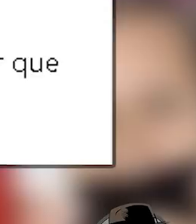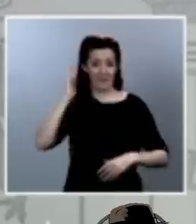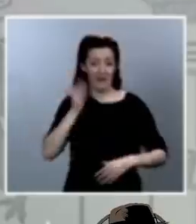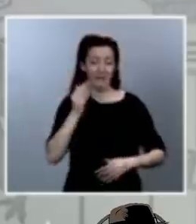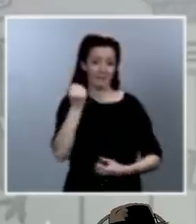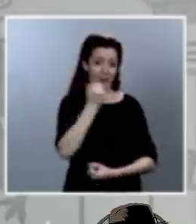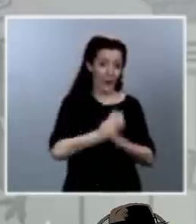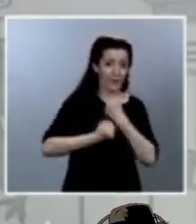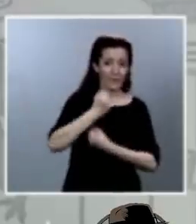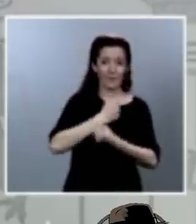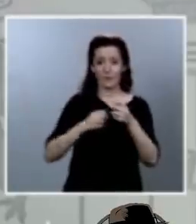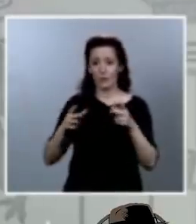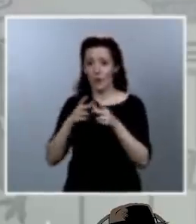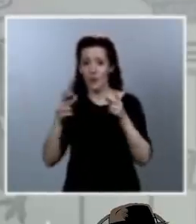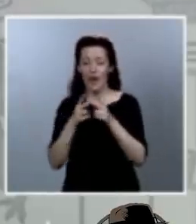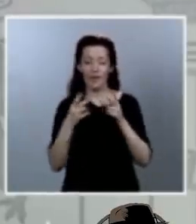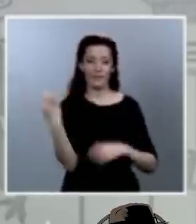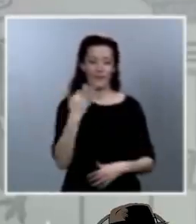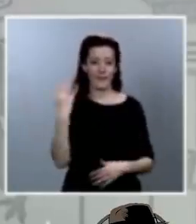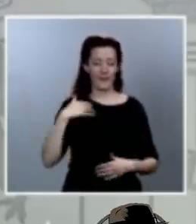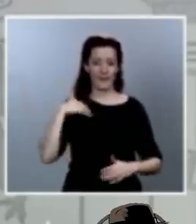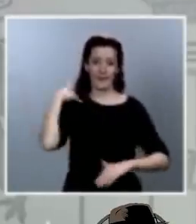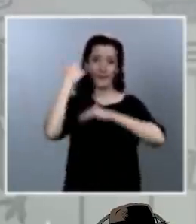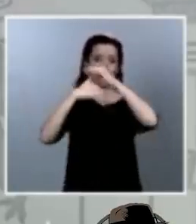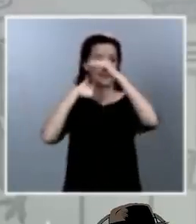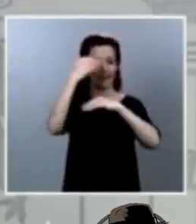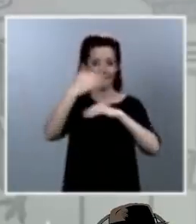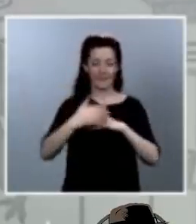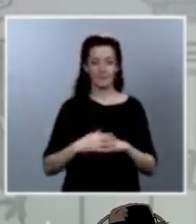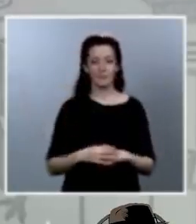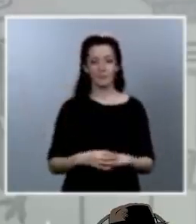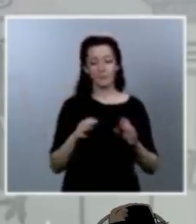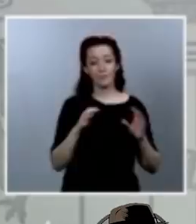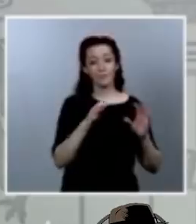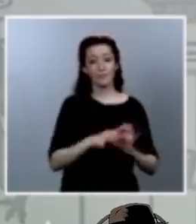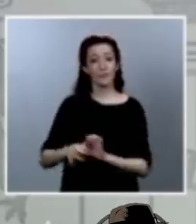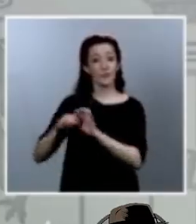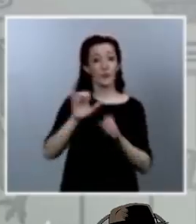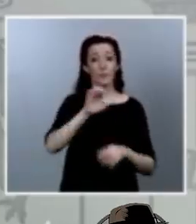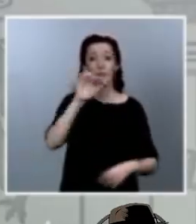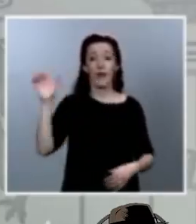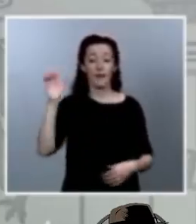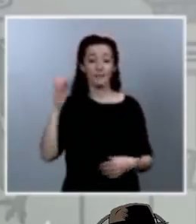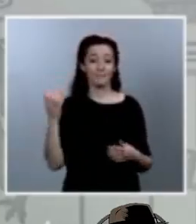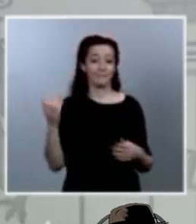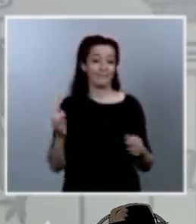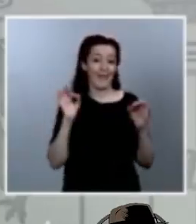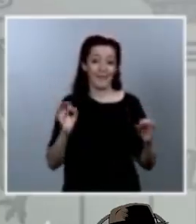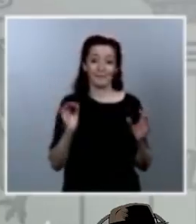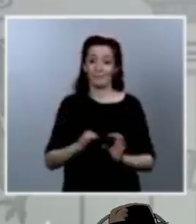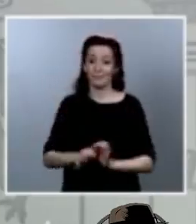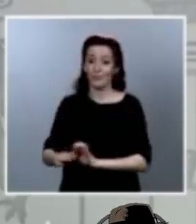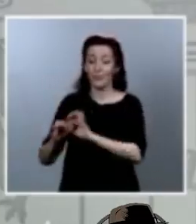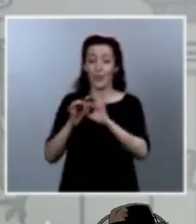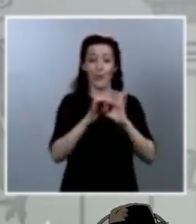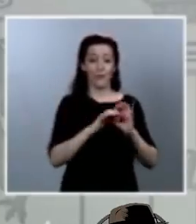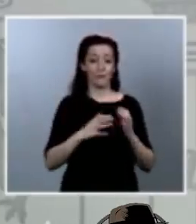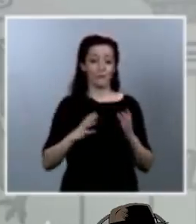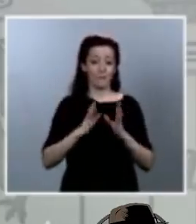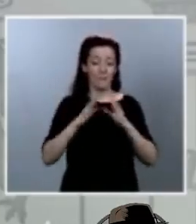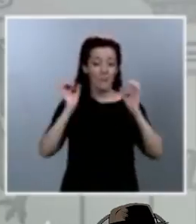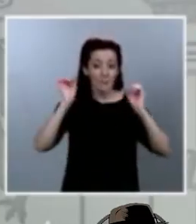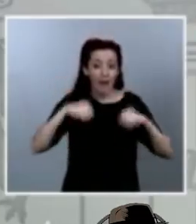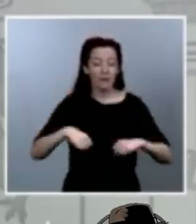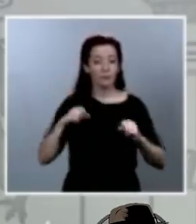los roures de turno que me manden esa demanda, que todavía no tengo yo y que se supone que sí que tiene Fiscalía y sí que tienen